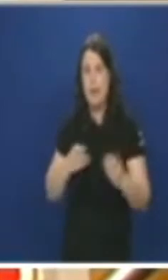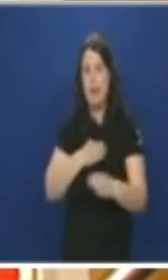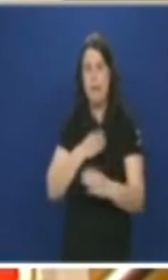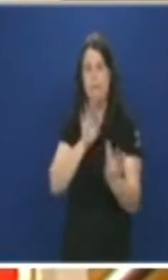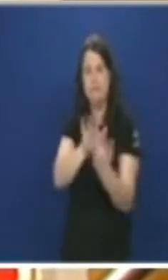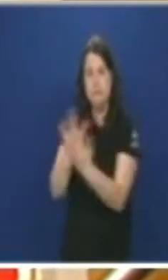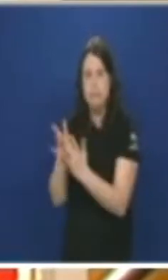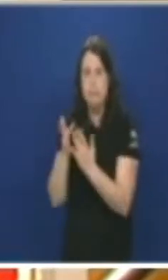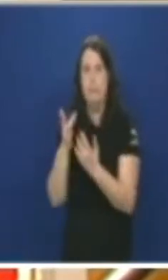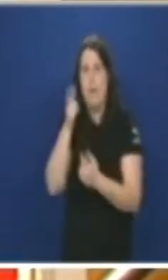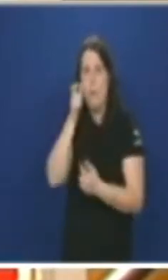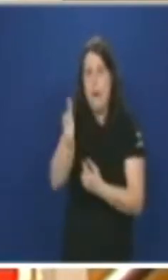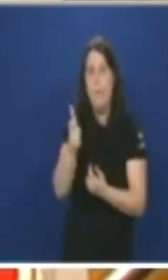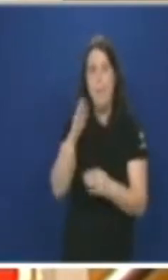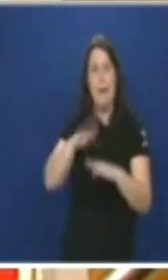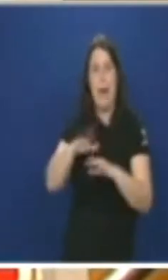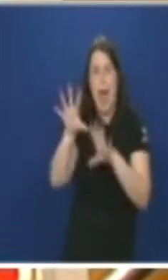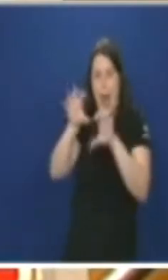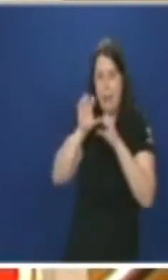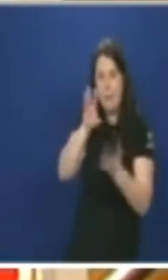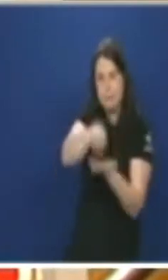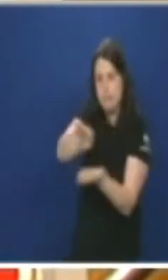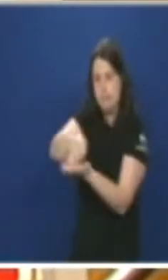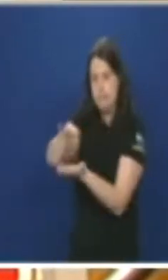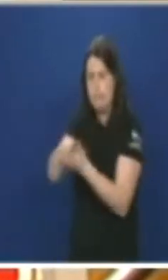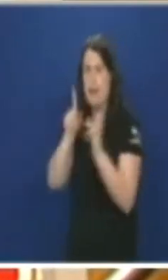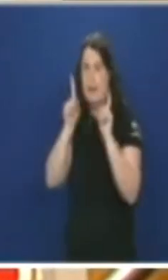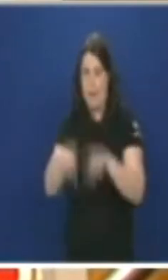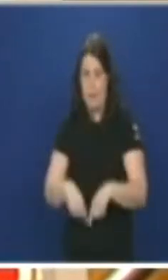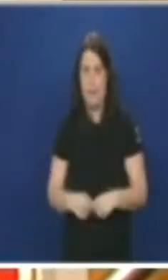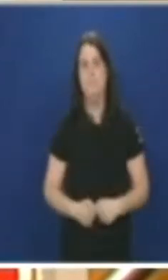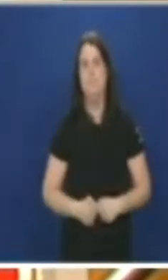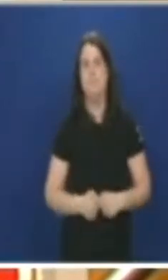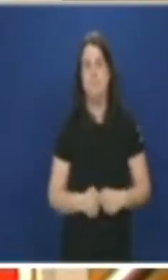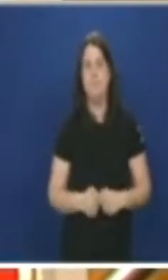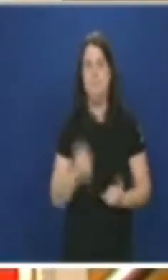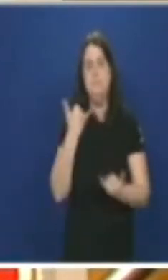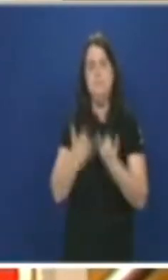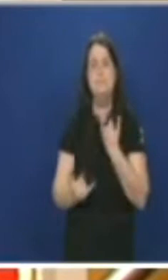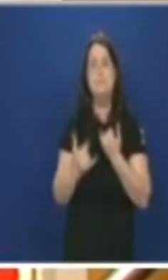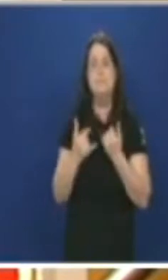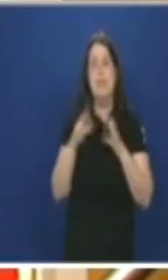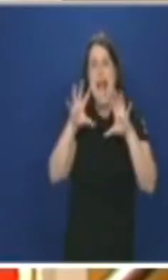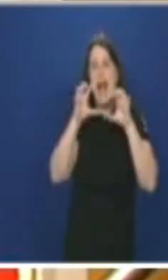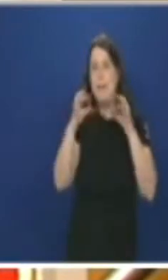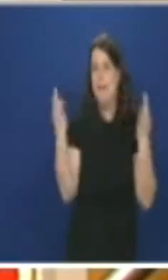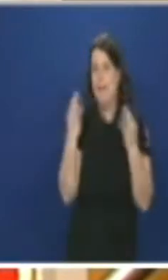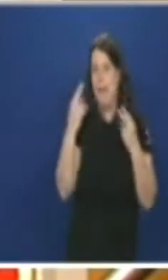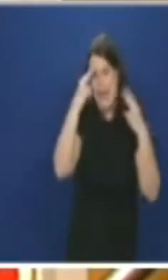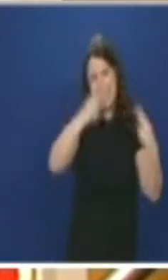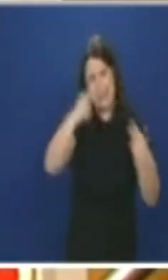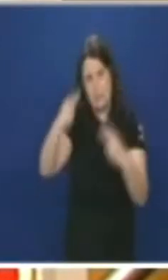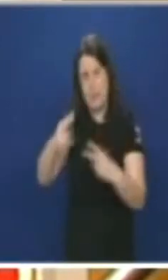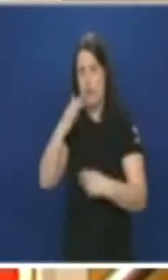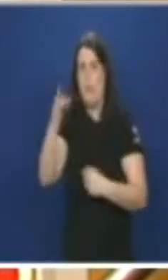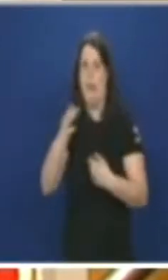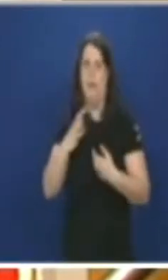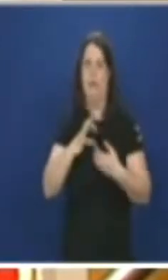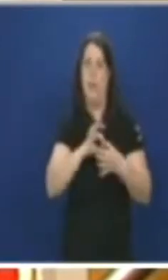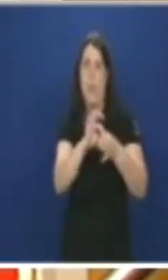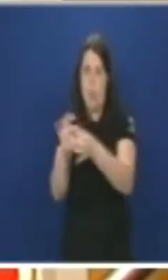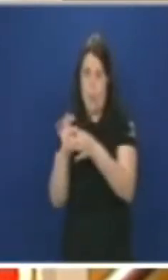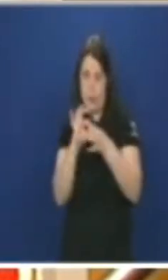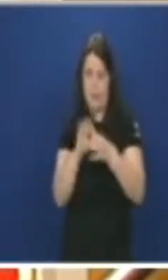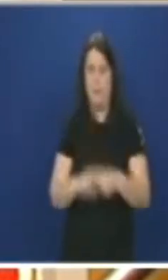necesaria para aprender. O que aprenden é tolerancia e unidade. Por iso